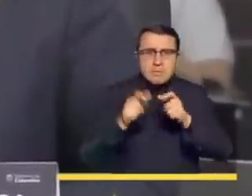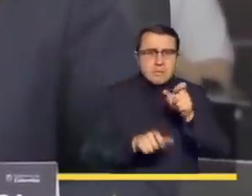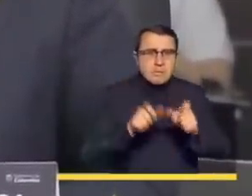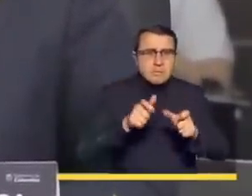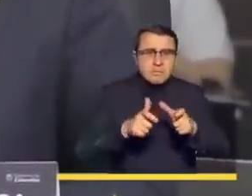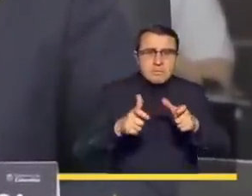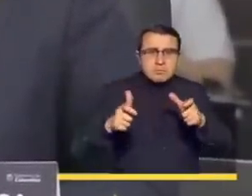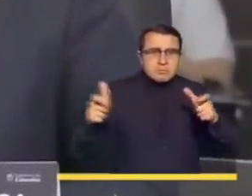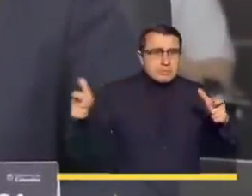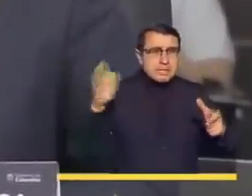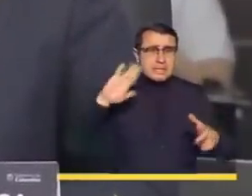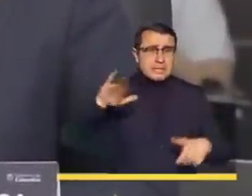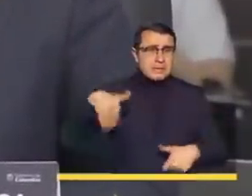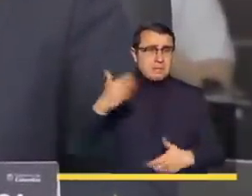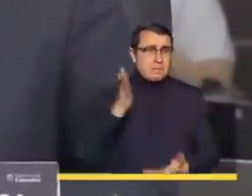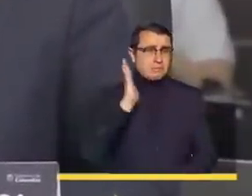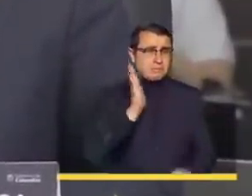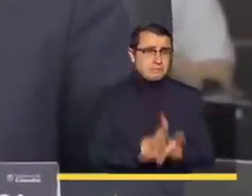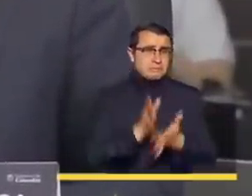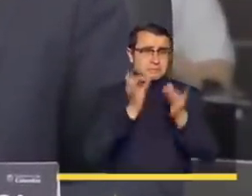sería terrible.